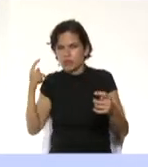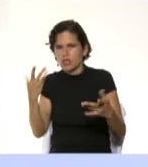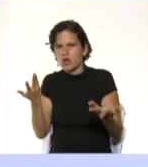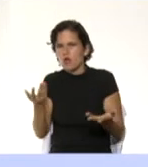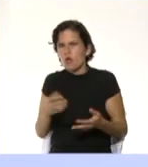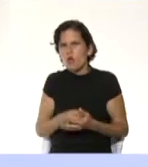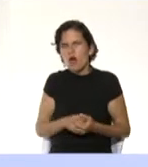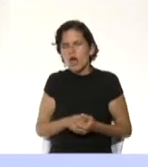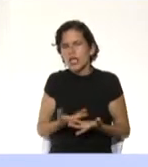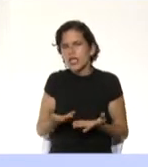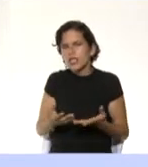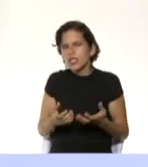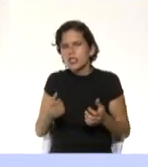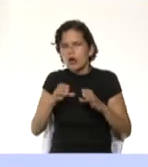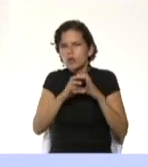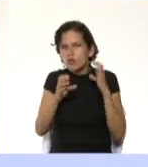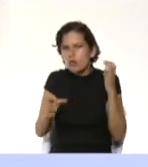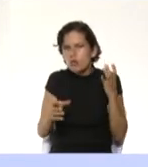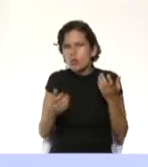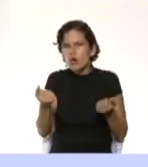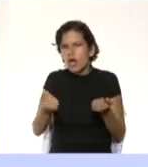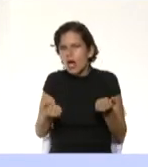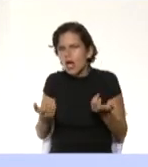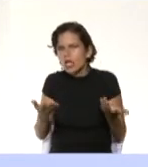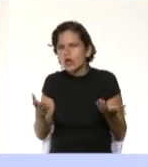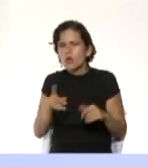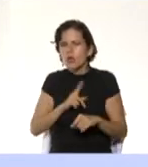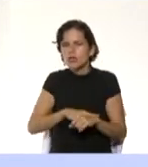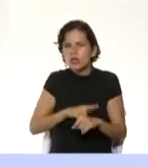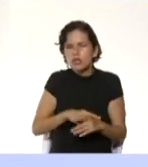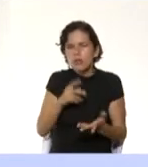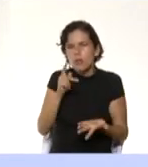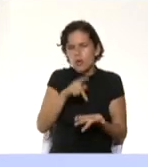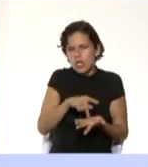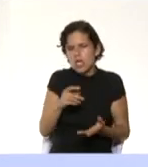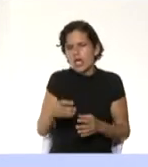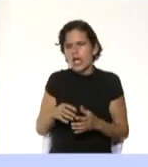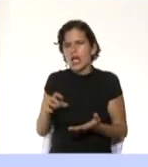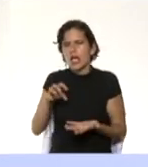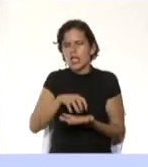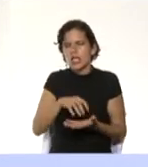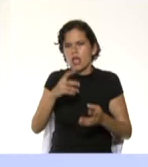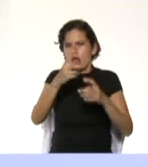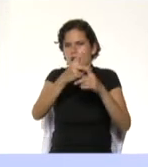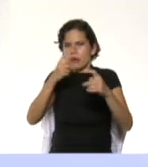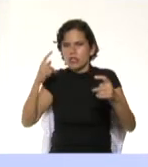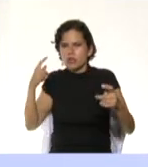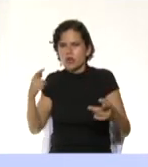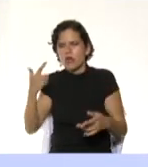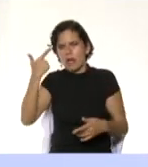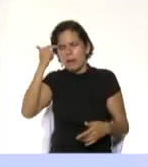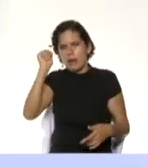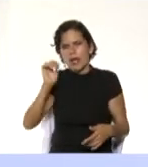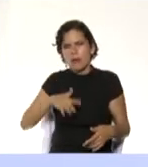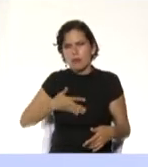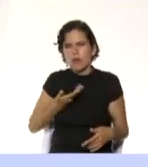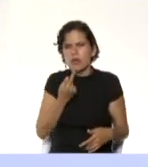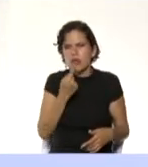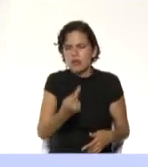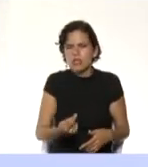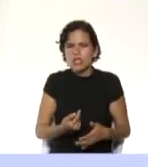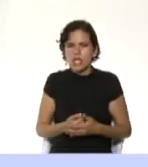es el transporte que me va a llevar, en cuánto tiempo voy a llegar al estado Amazonas para poder,